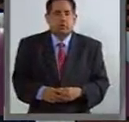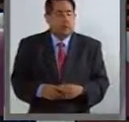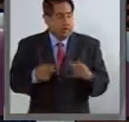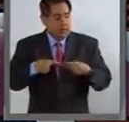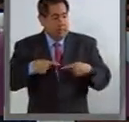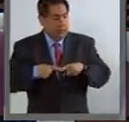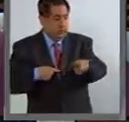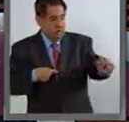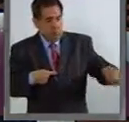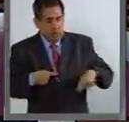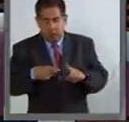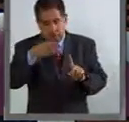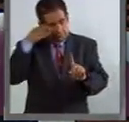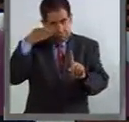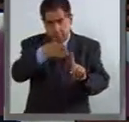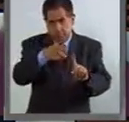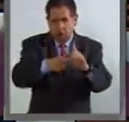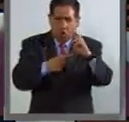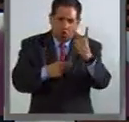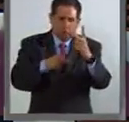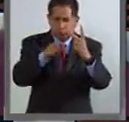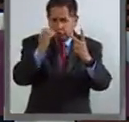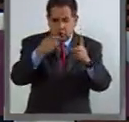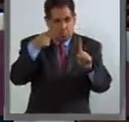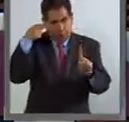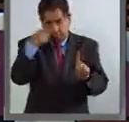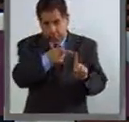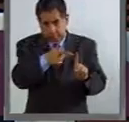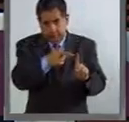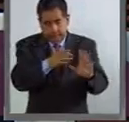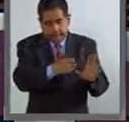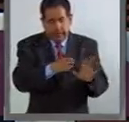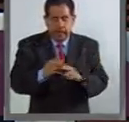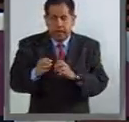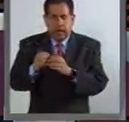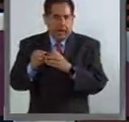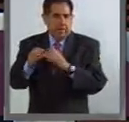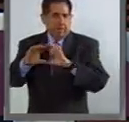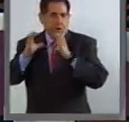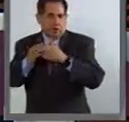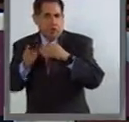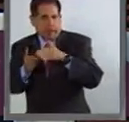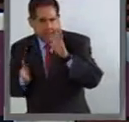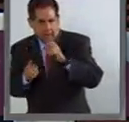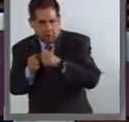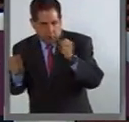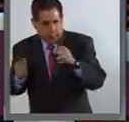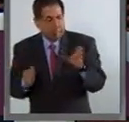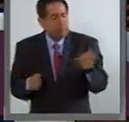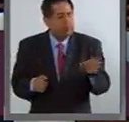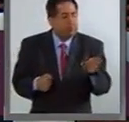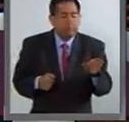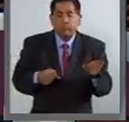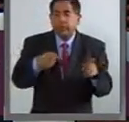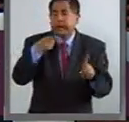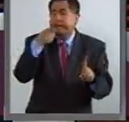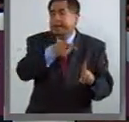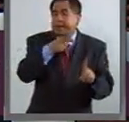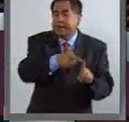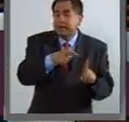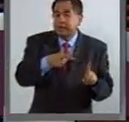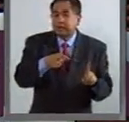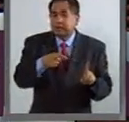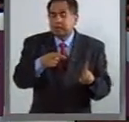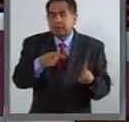ciudadano como actor central, entonces, en el Parlamento abierto, es una idea que sí ha